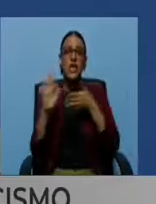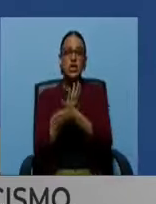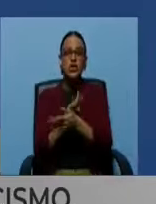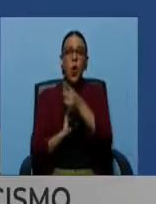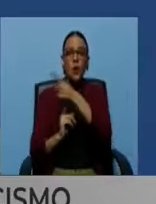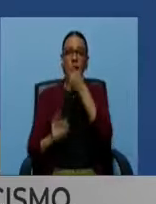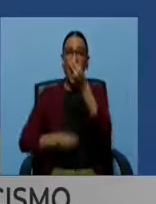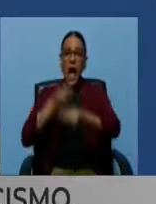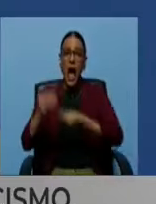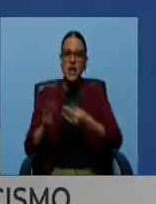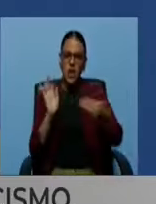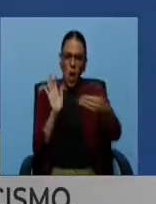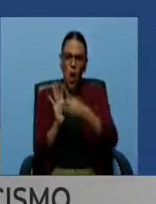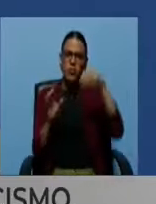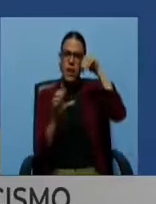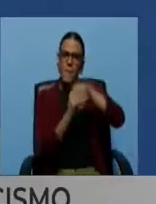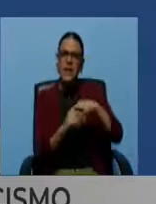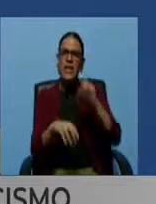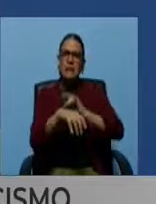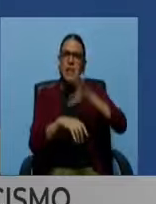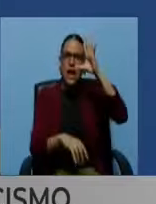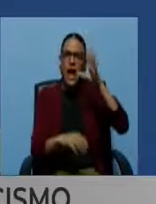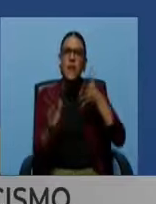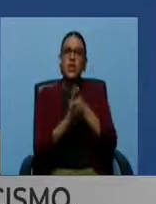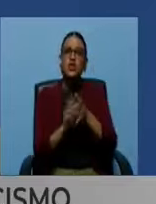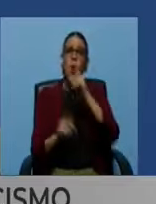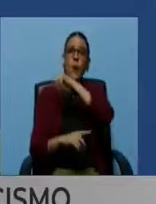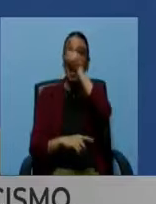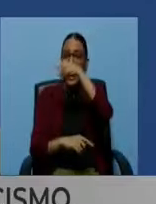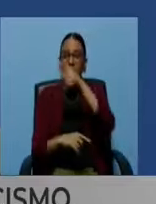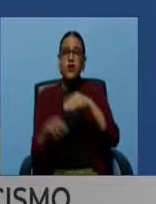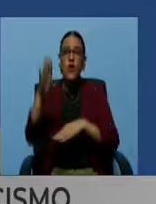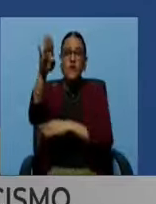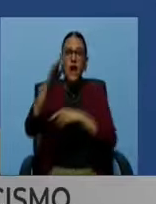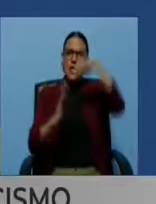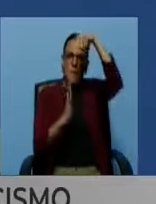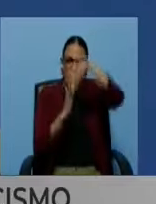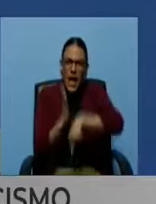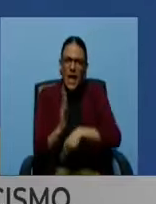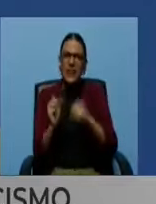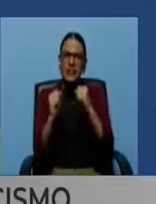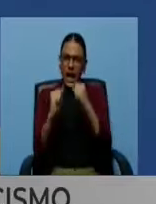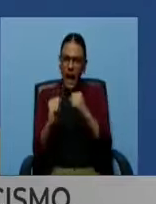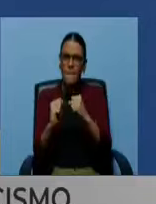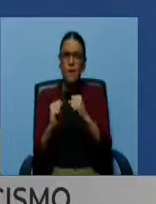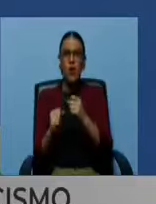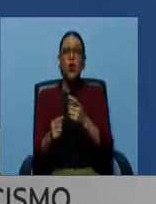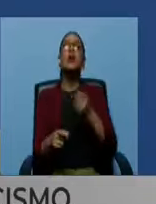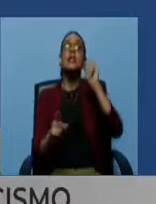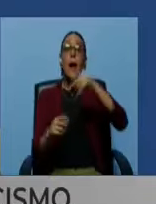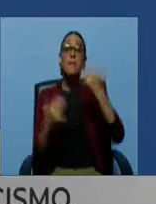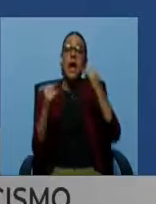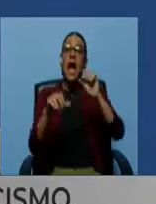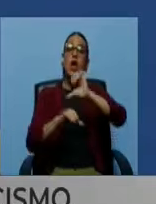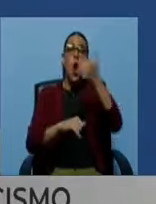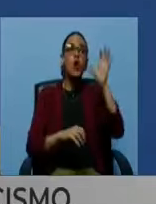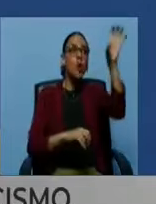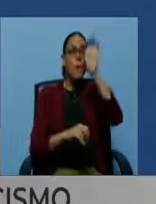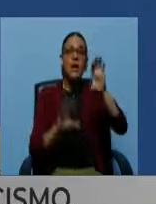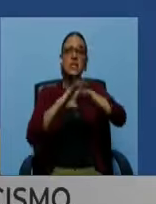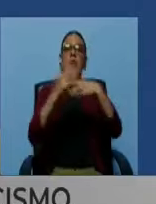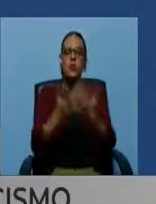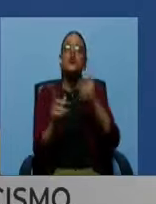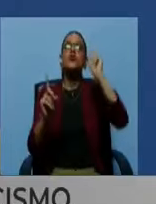expresión muy grave del extremismo y del fascismo, sé que también en otras latitudes del mundo se